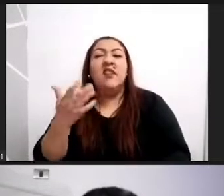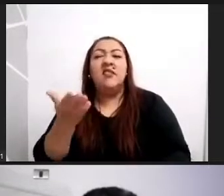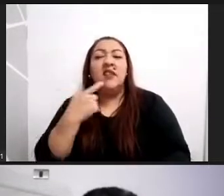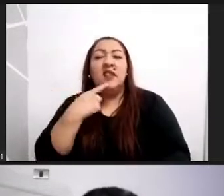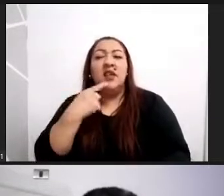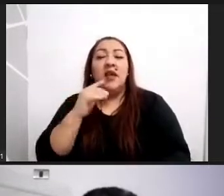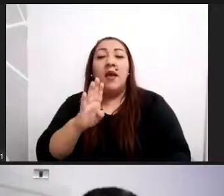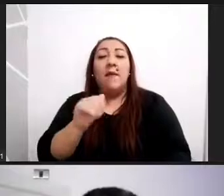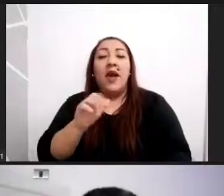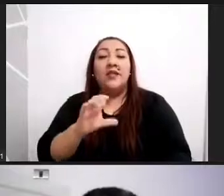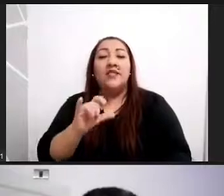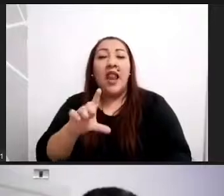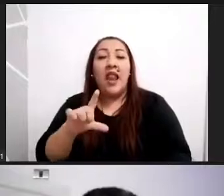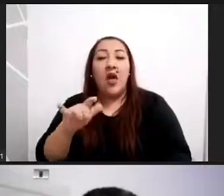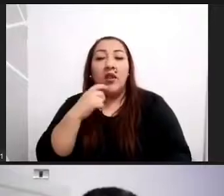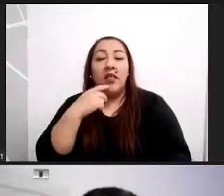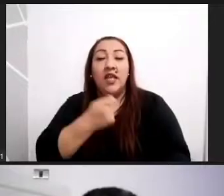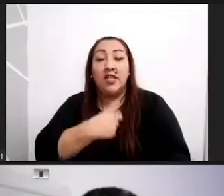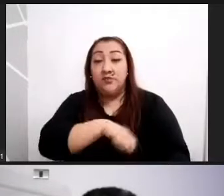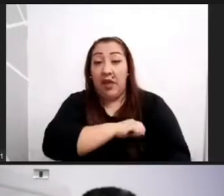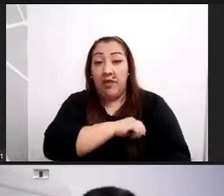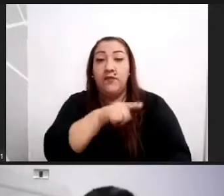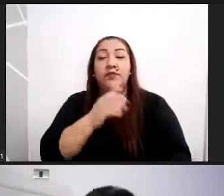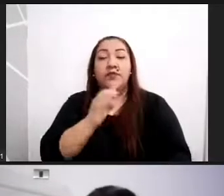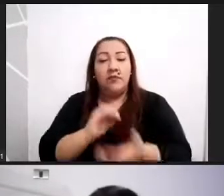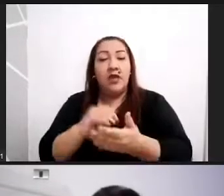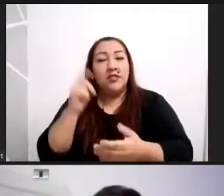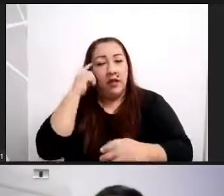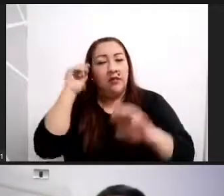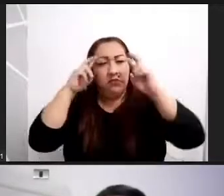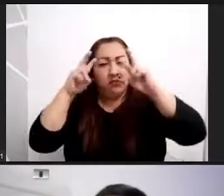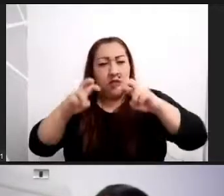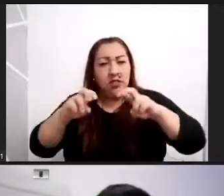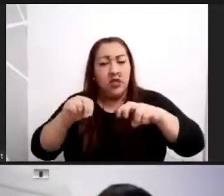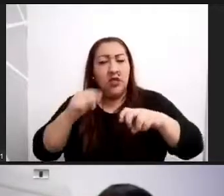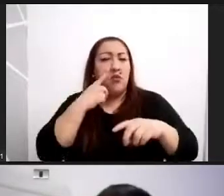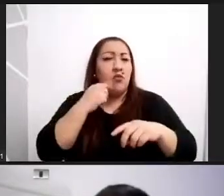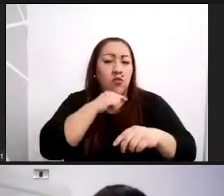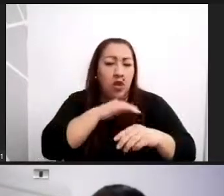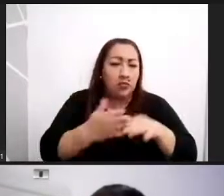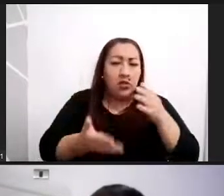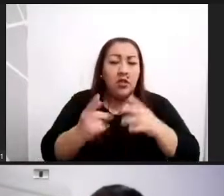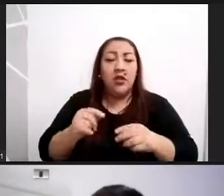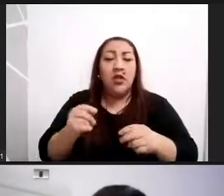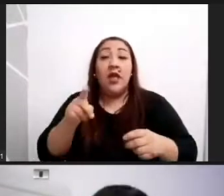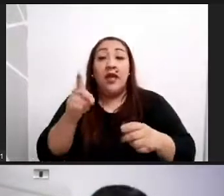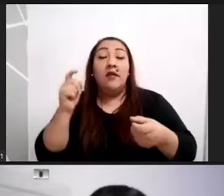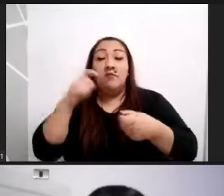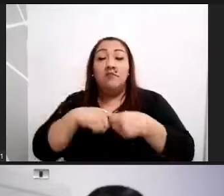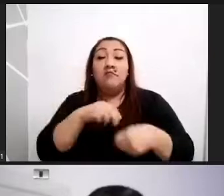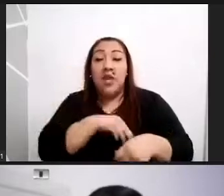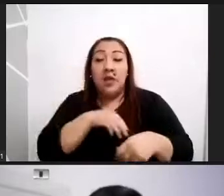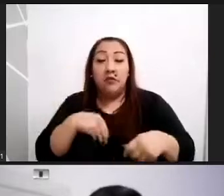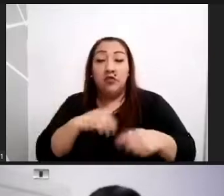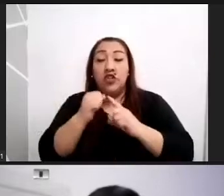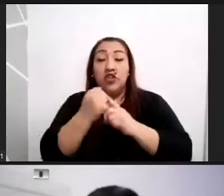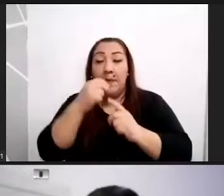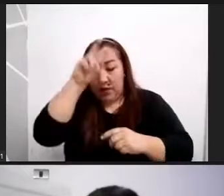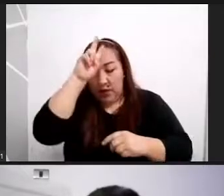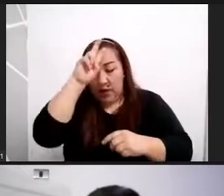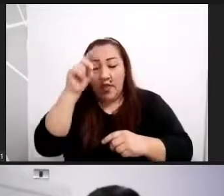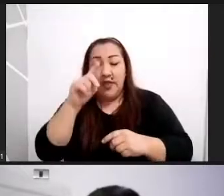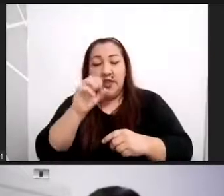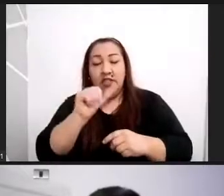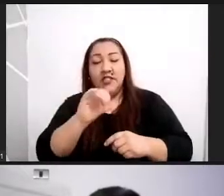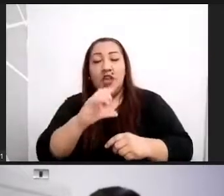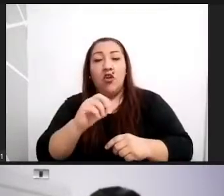con investigaciones sobre género y actualmente es miembro titular de la Sociedad Peruana de Psicoanálisis y docente titular en el